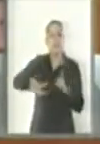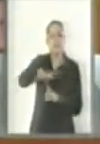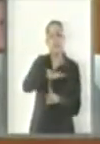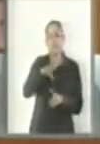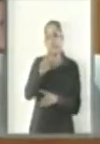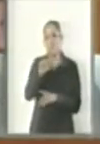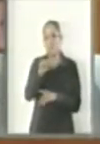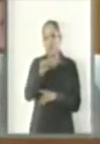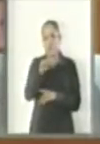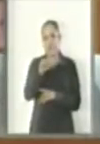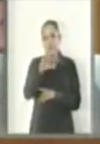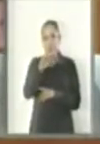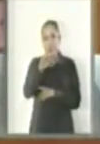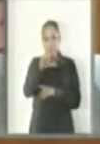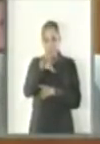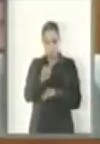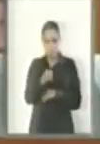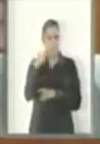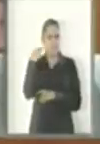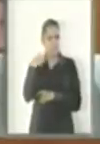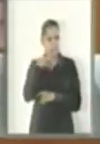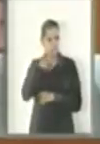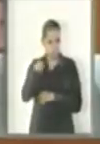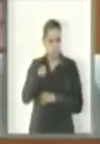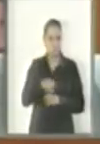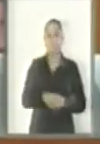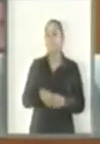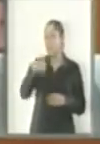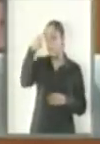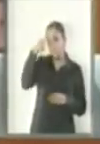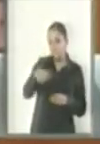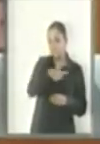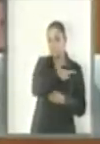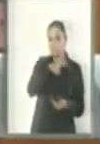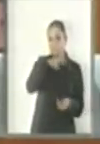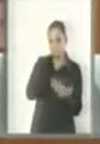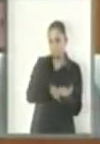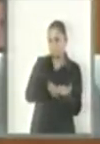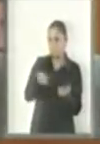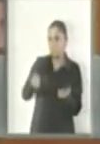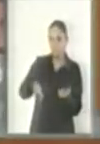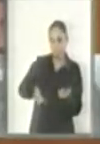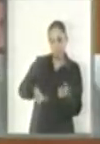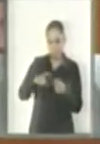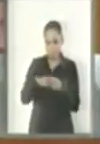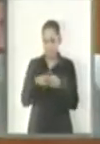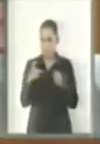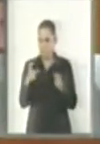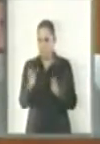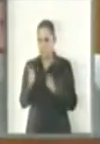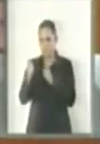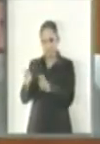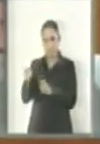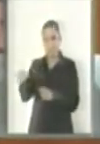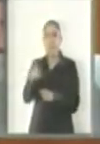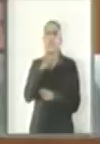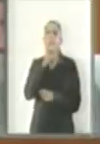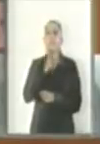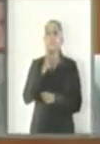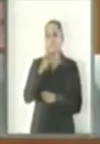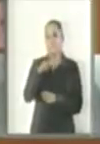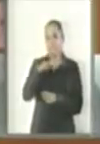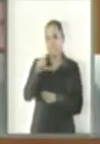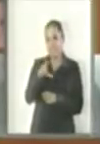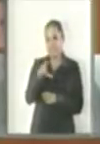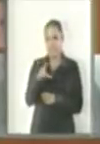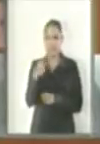Coatzacoalcos, Veracruz, a efecto de que el organismo público descentralizado Pemex Petroquímica